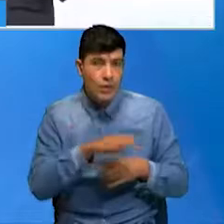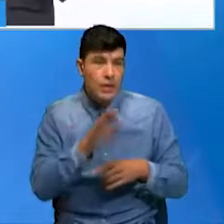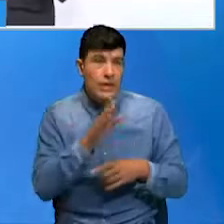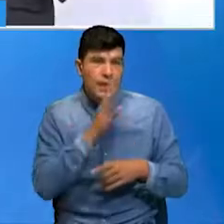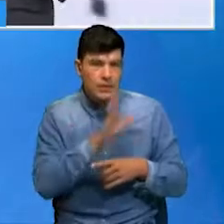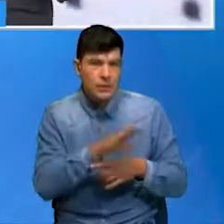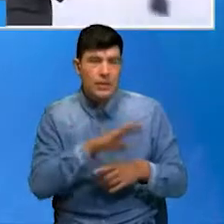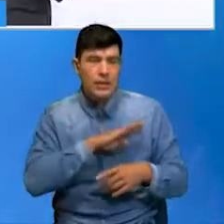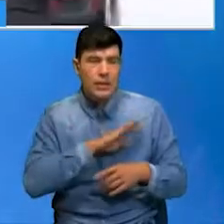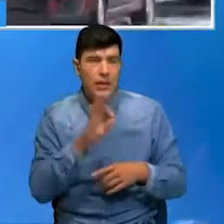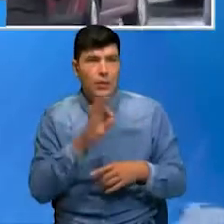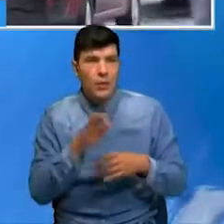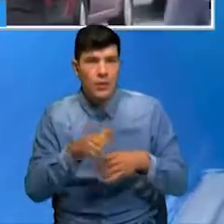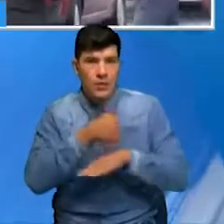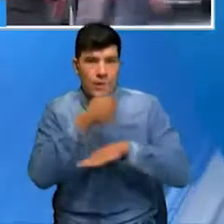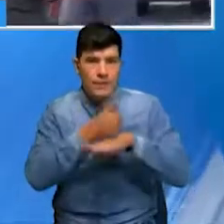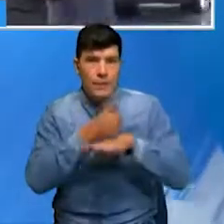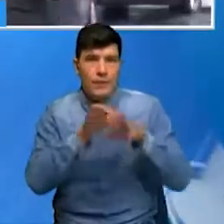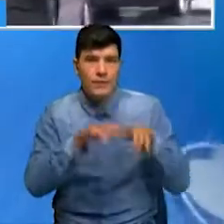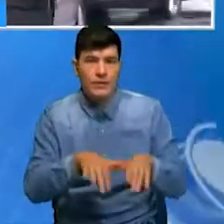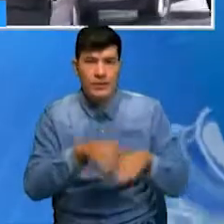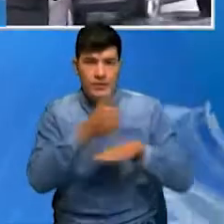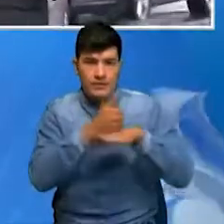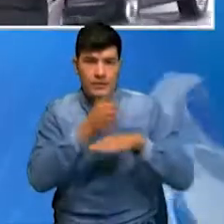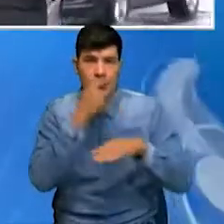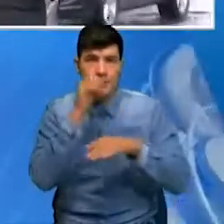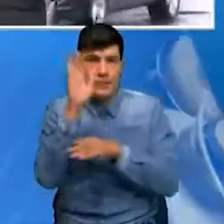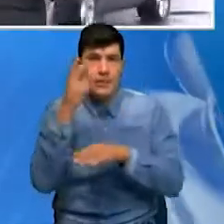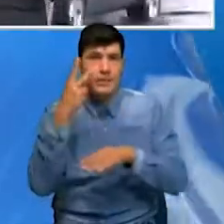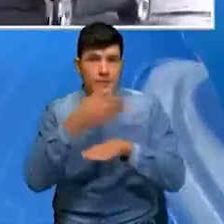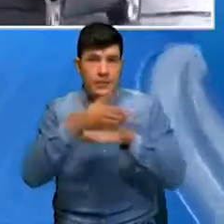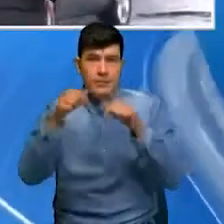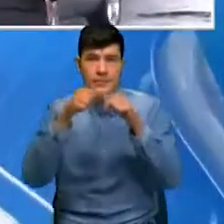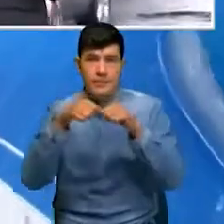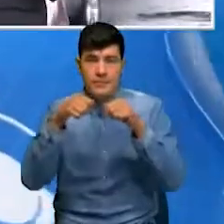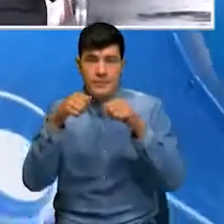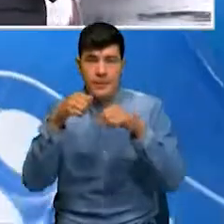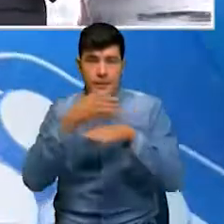por parte misma de tránsito de Norte de Santander. Regresamos a estudio, que tengan una feliz tarde.